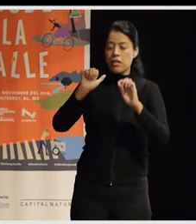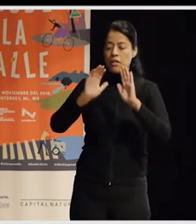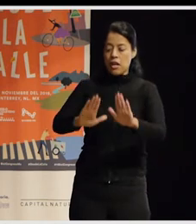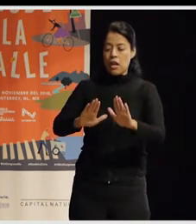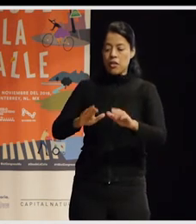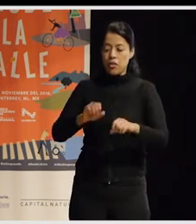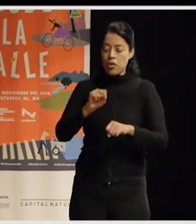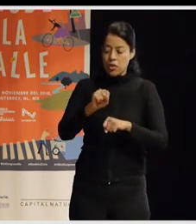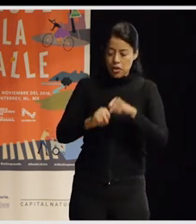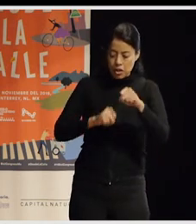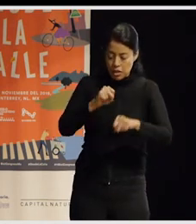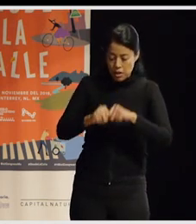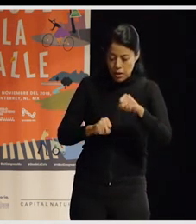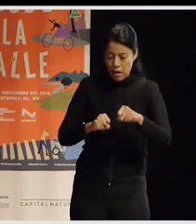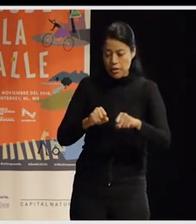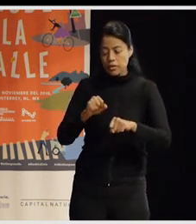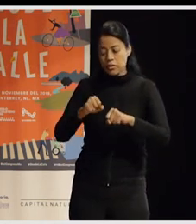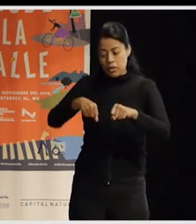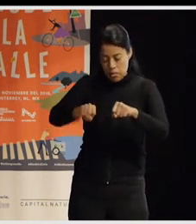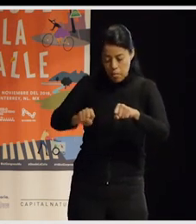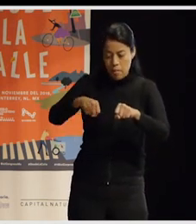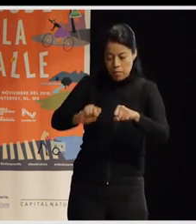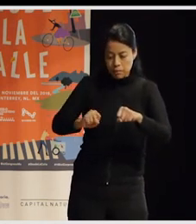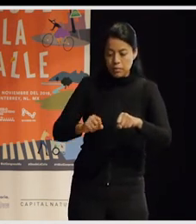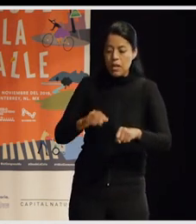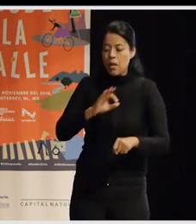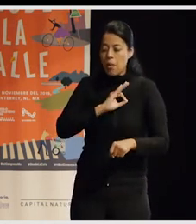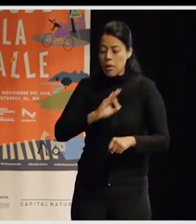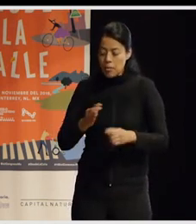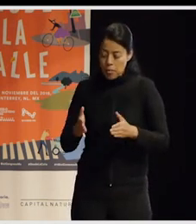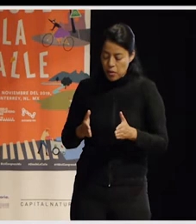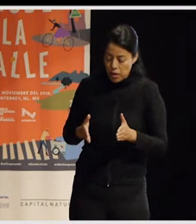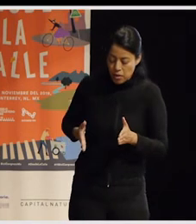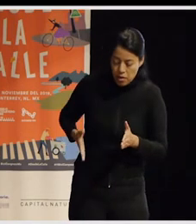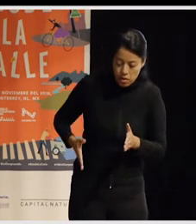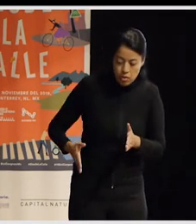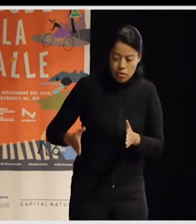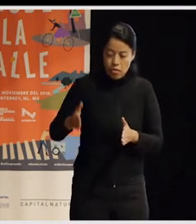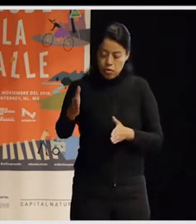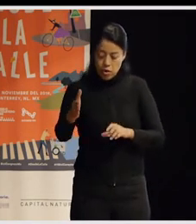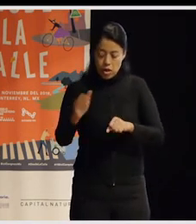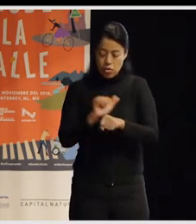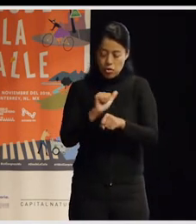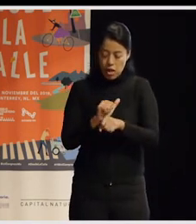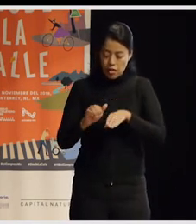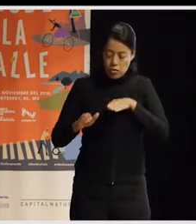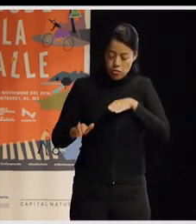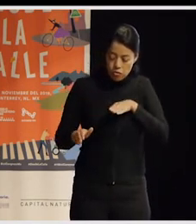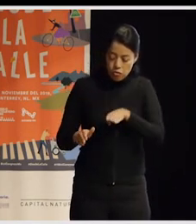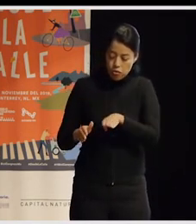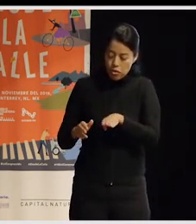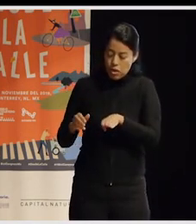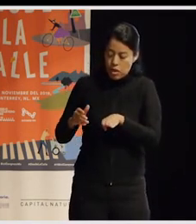un espacio preferencial a las motos ya las bicis para rebasar a los autos y que sean vistos antes de antes de